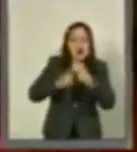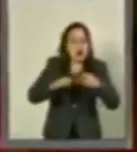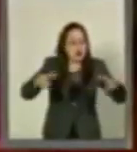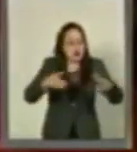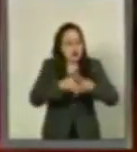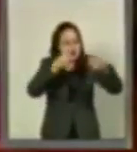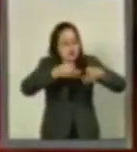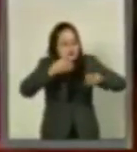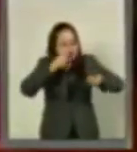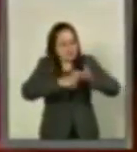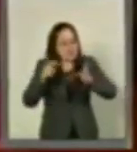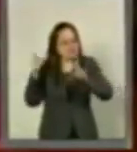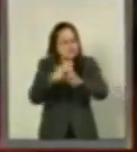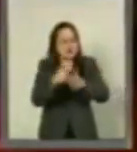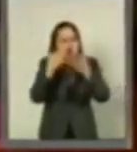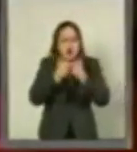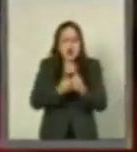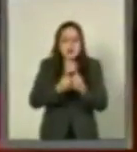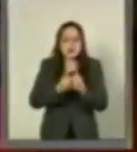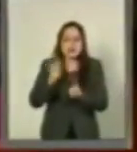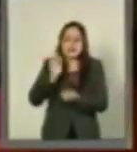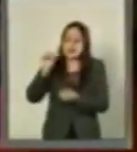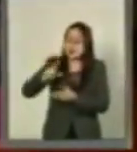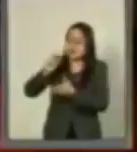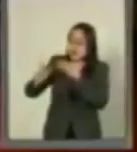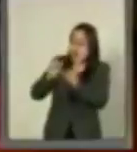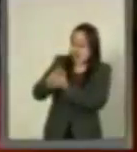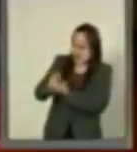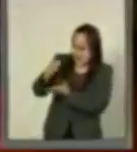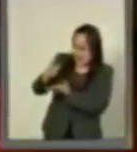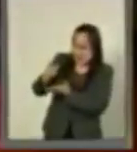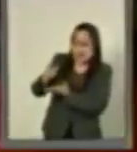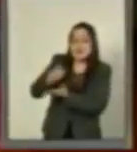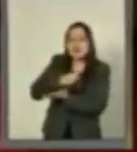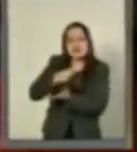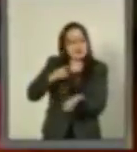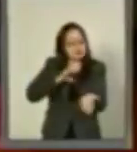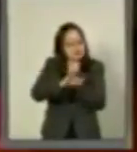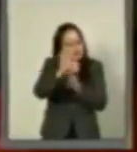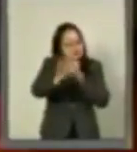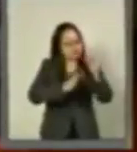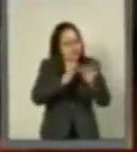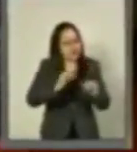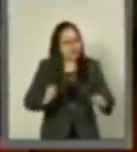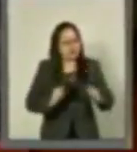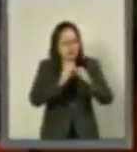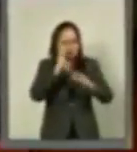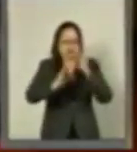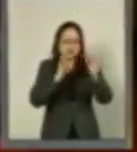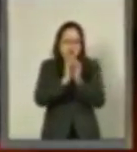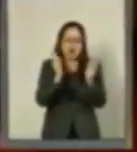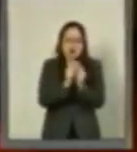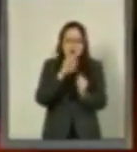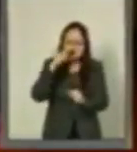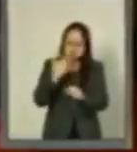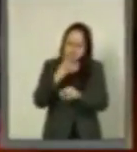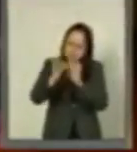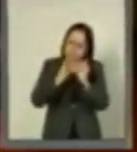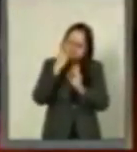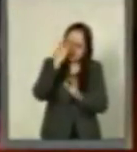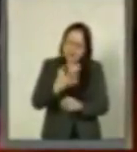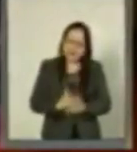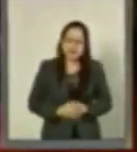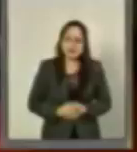corporación, si se va a dejar la ley como está, hay que darles el recurso suficiente para hacer una institución seria y responsable. Y